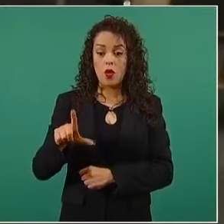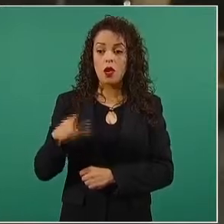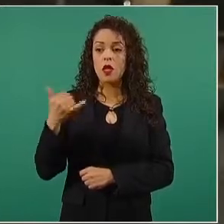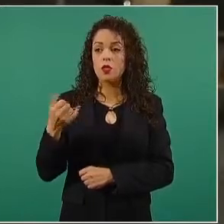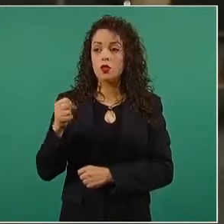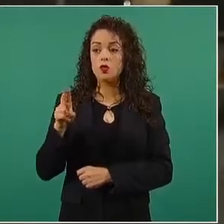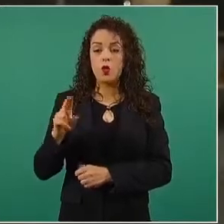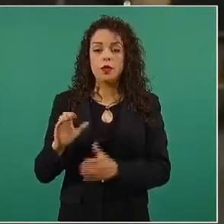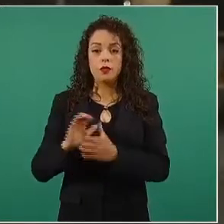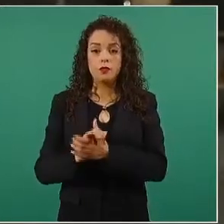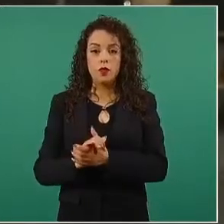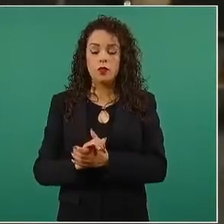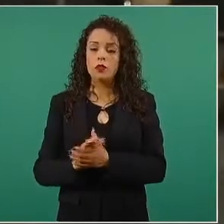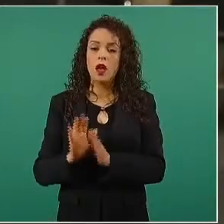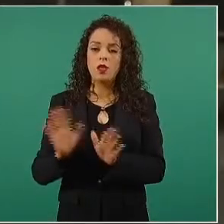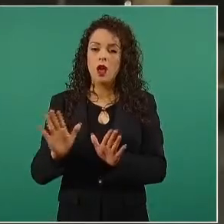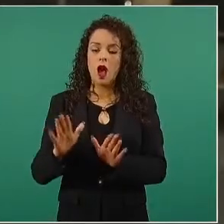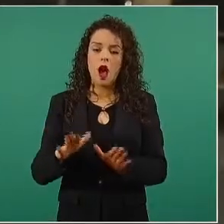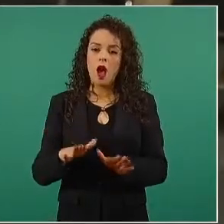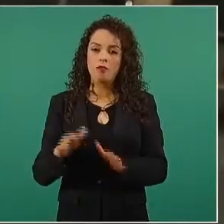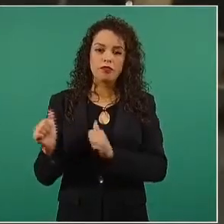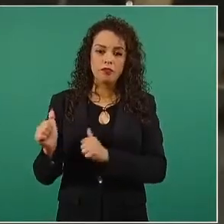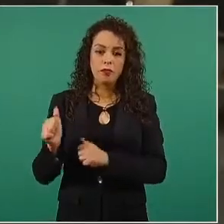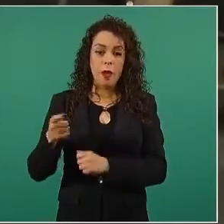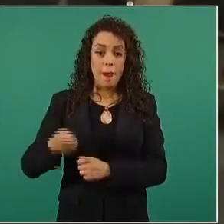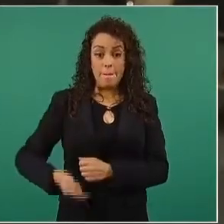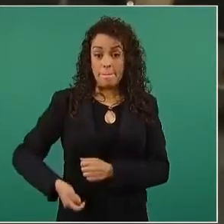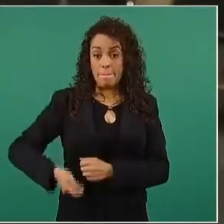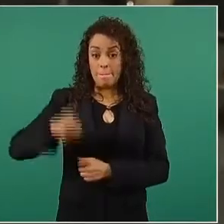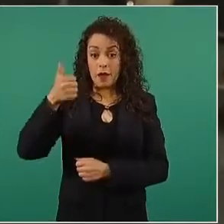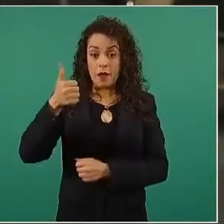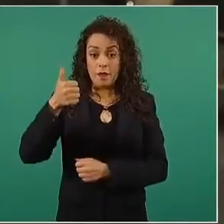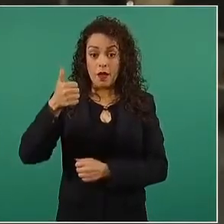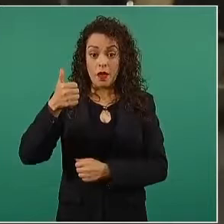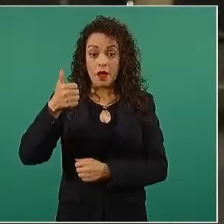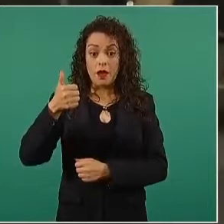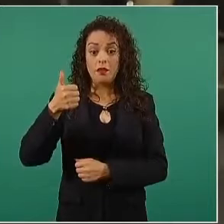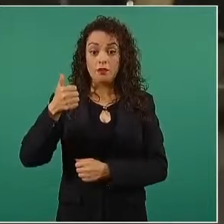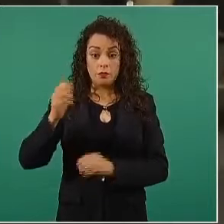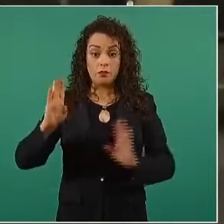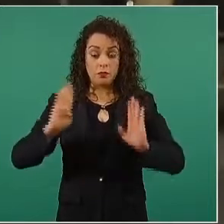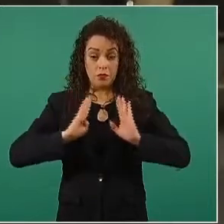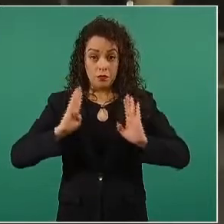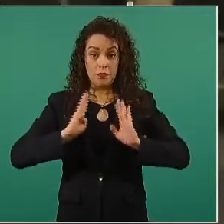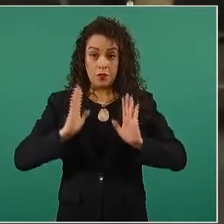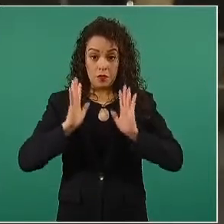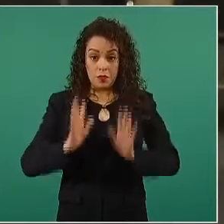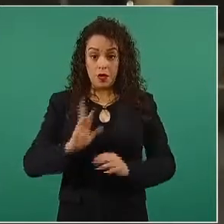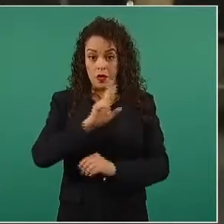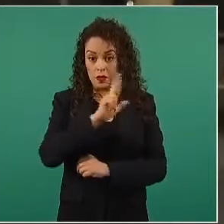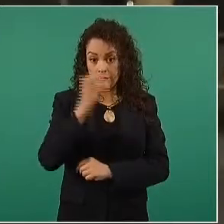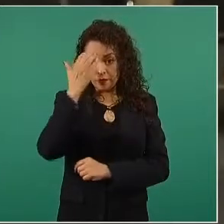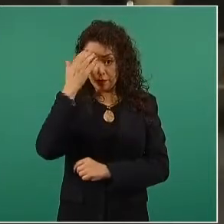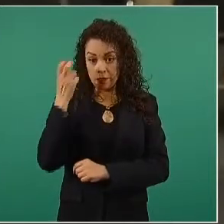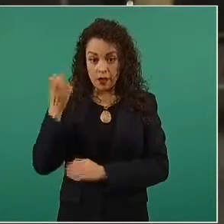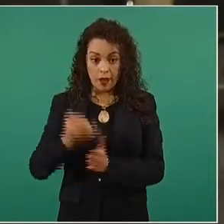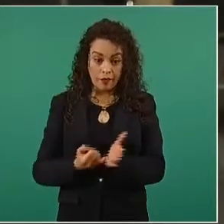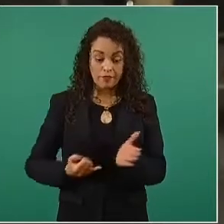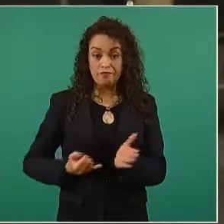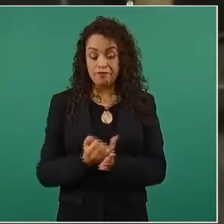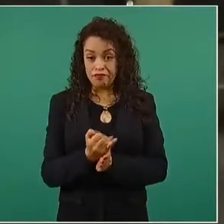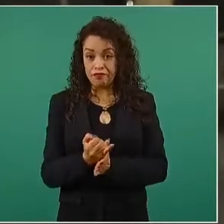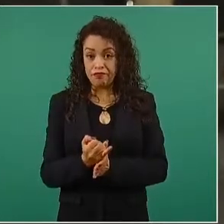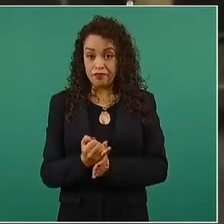esposa y por vez primera reconoce el Ejército esa ejecución